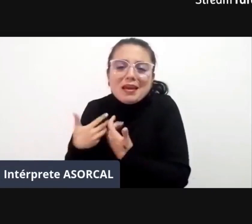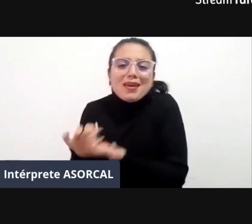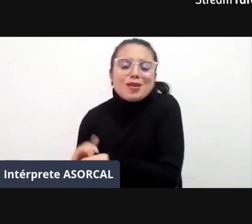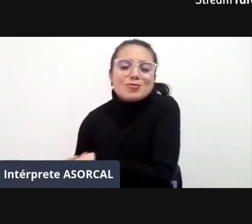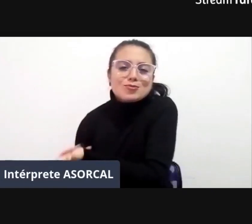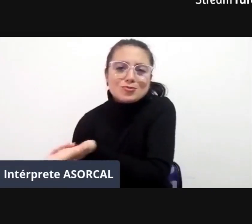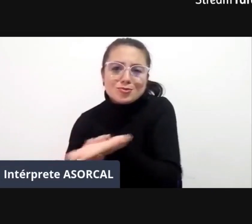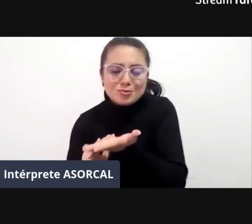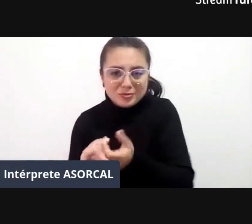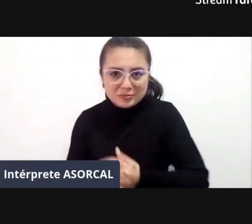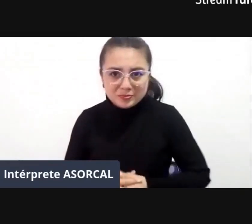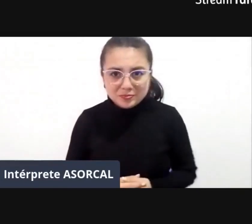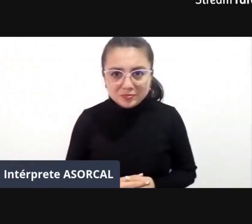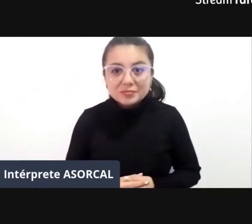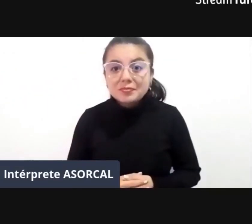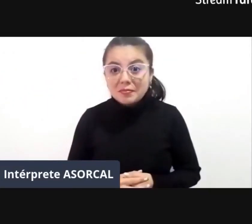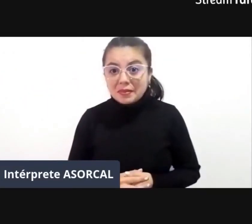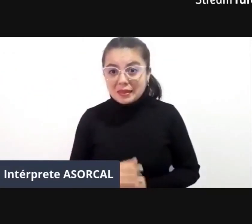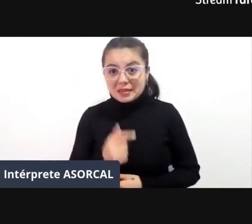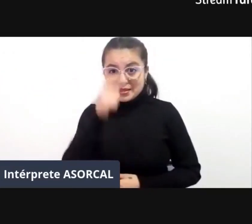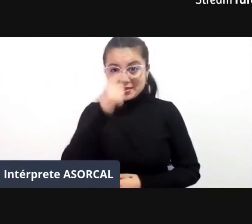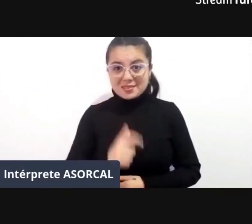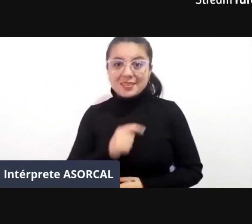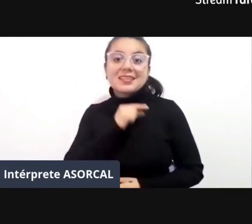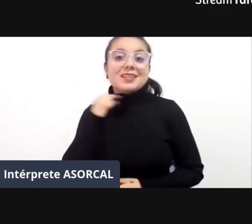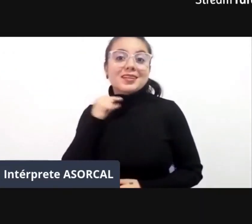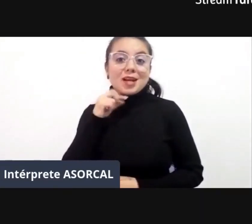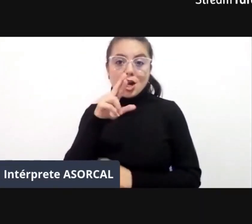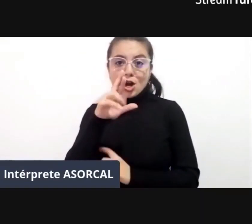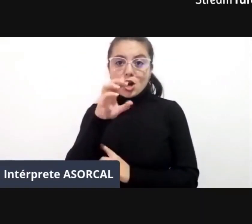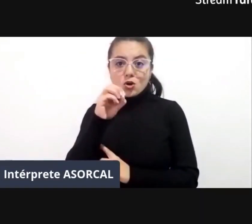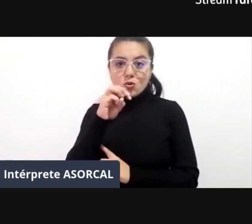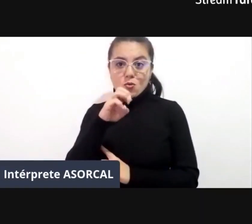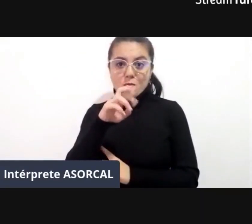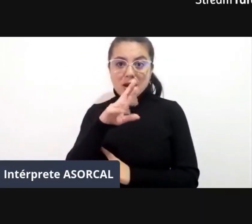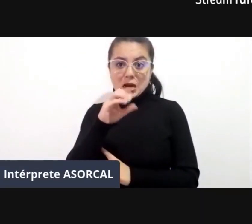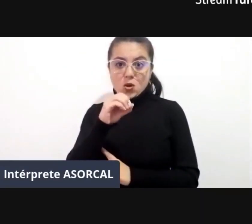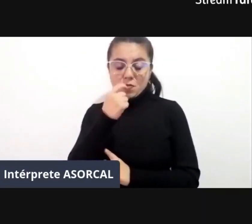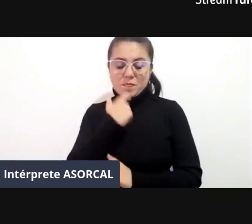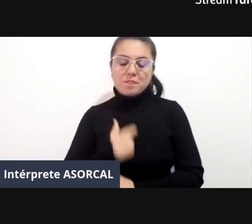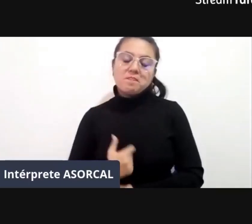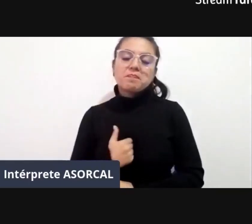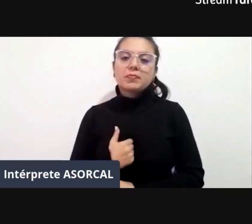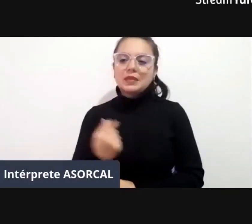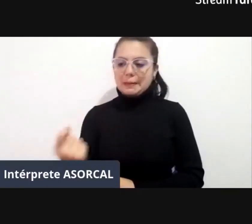respuesta de Monseñor Romero a una entrevista que le hizo el periódico